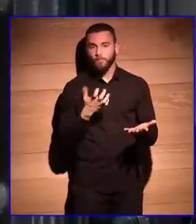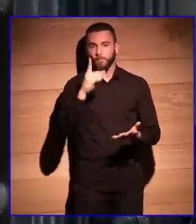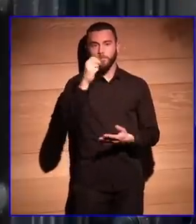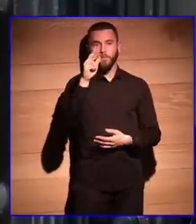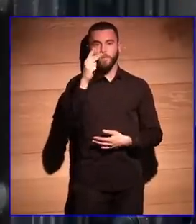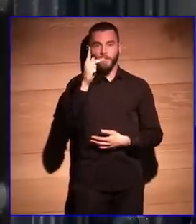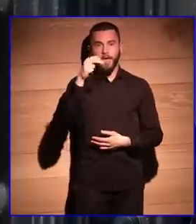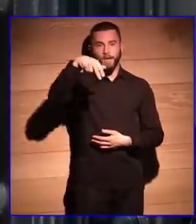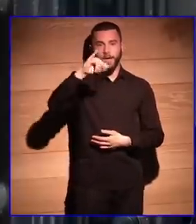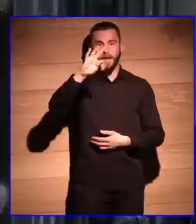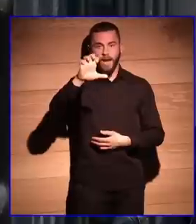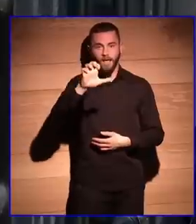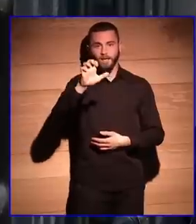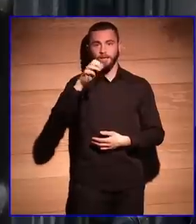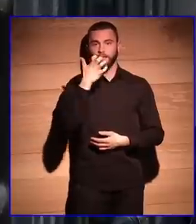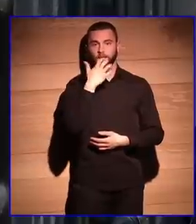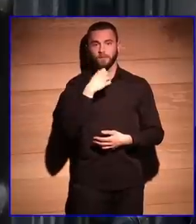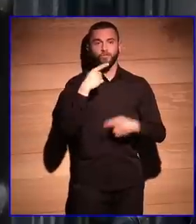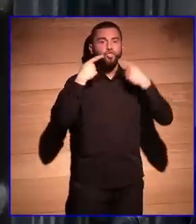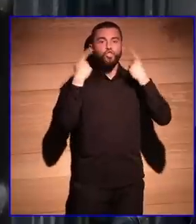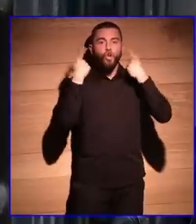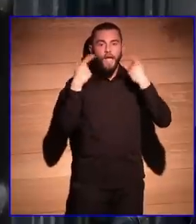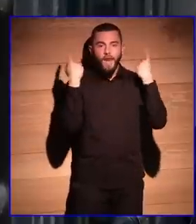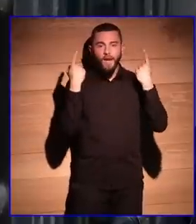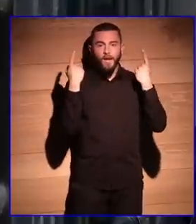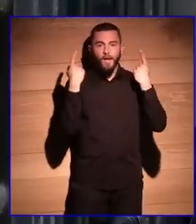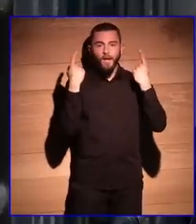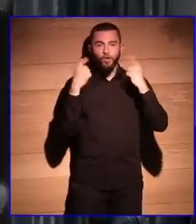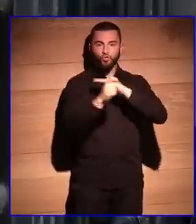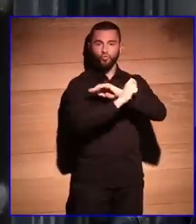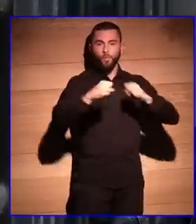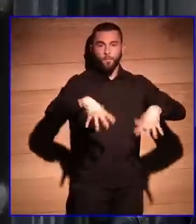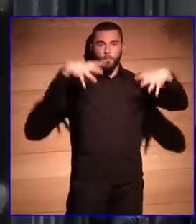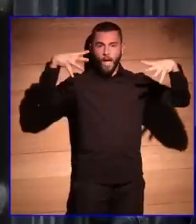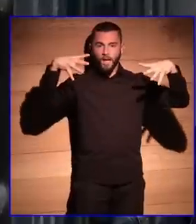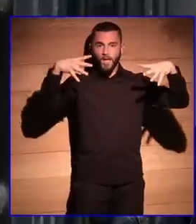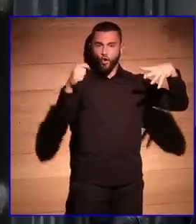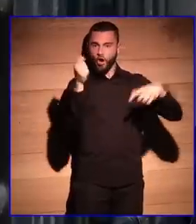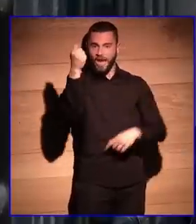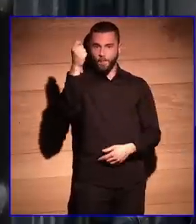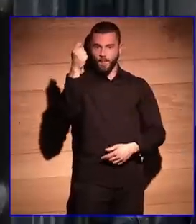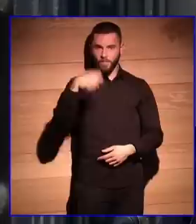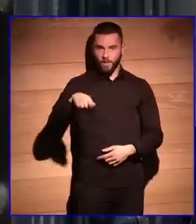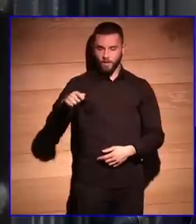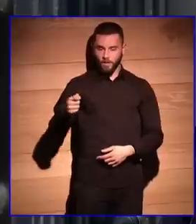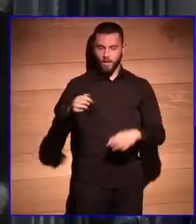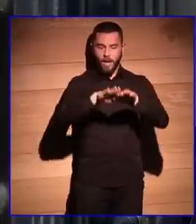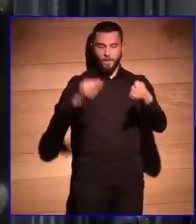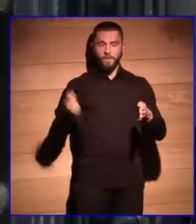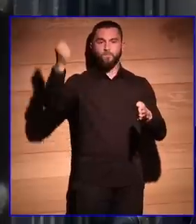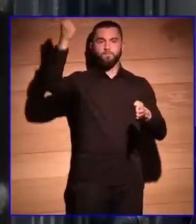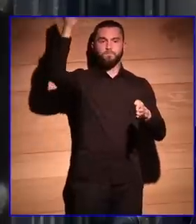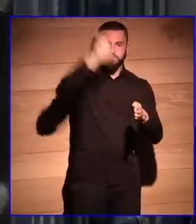Knight, cuando el Joker hace el truco de magia con el lápiz que clava en la mesa e instantáneamente